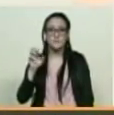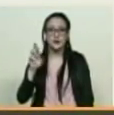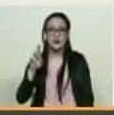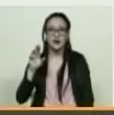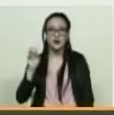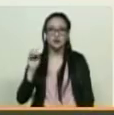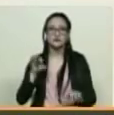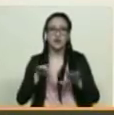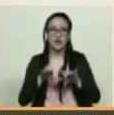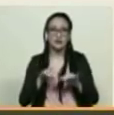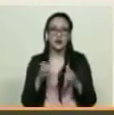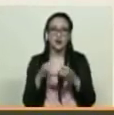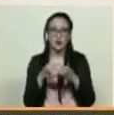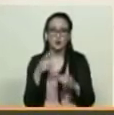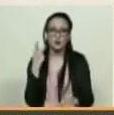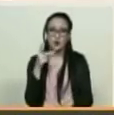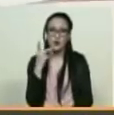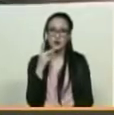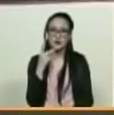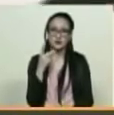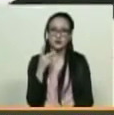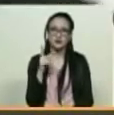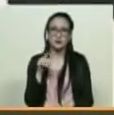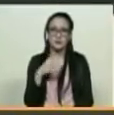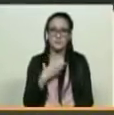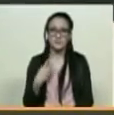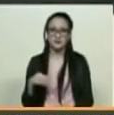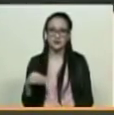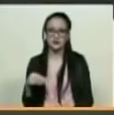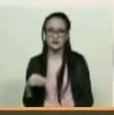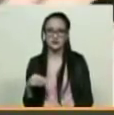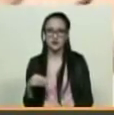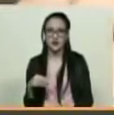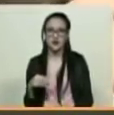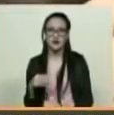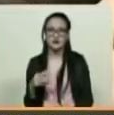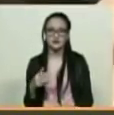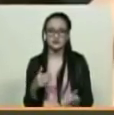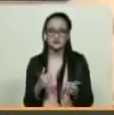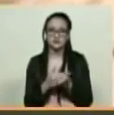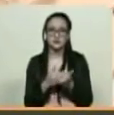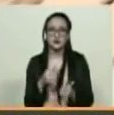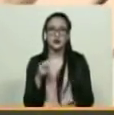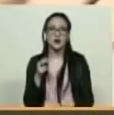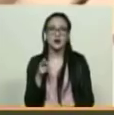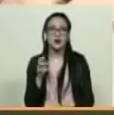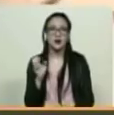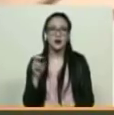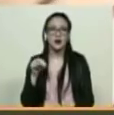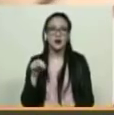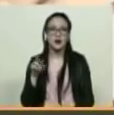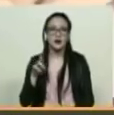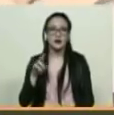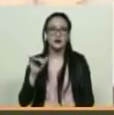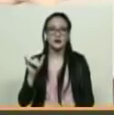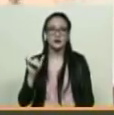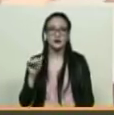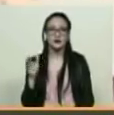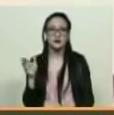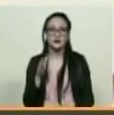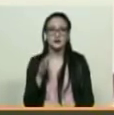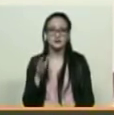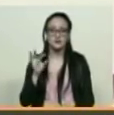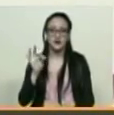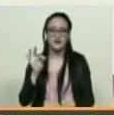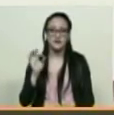a la cual pertenece el también candidato presidencial Henry Falcón Fuente. Allí pueden ustedes entonces apreciar en detalle